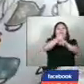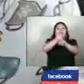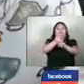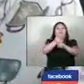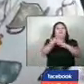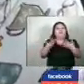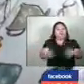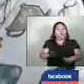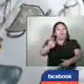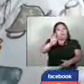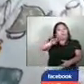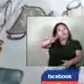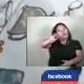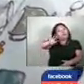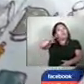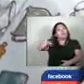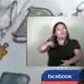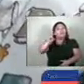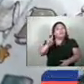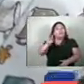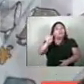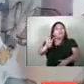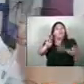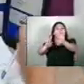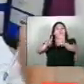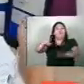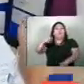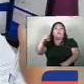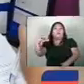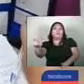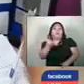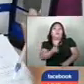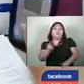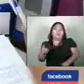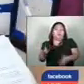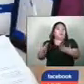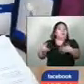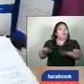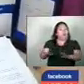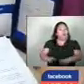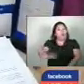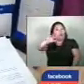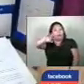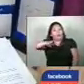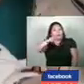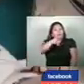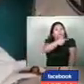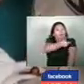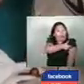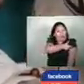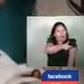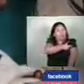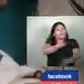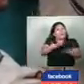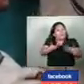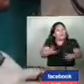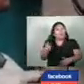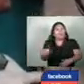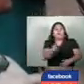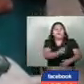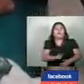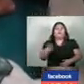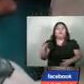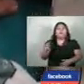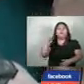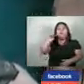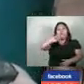con 4.146.000 personas. Sin embargo, la tercera dosis de refuerzo, que solo ha sido aplicada en